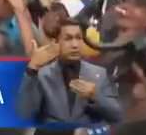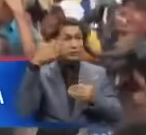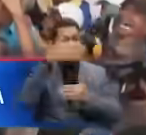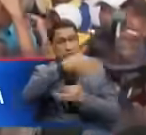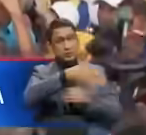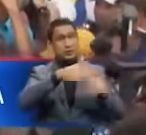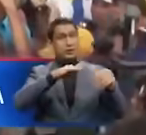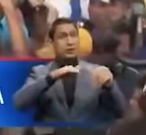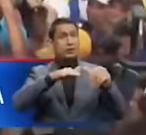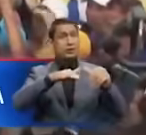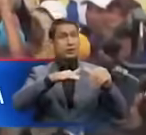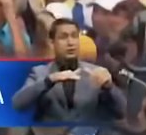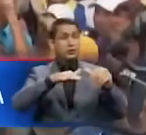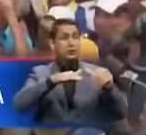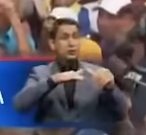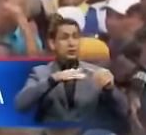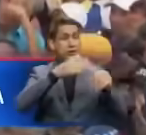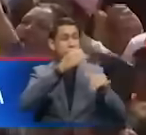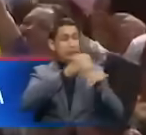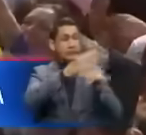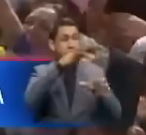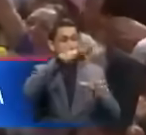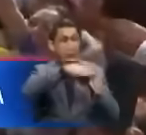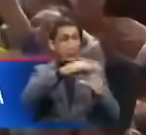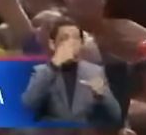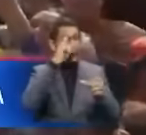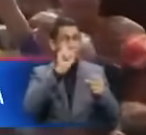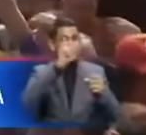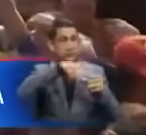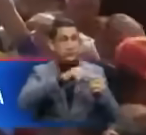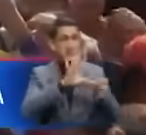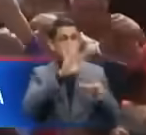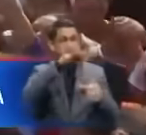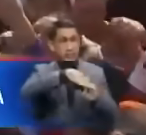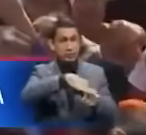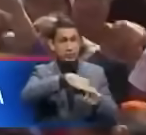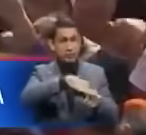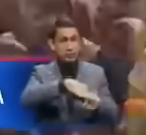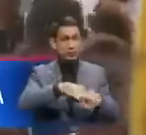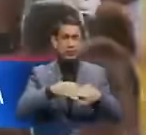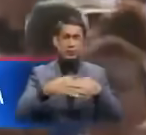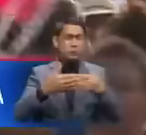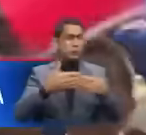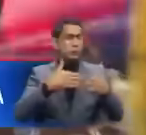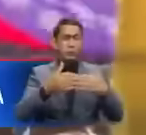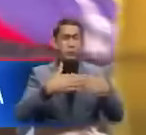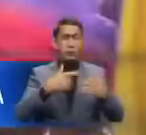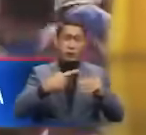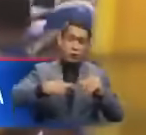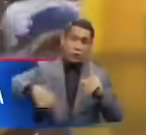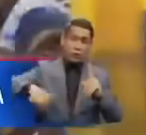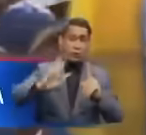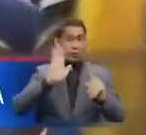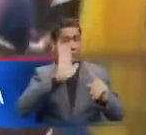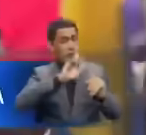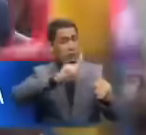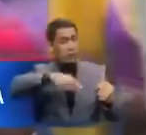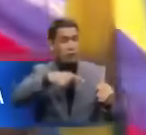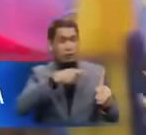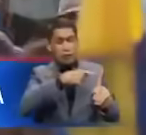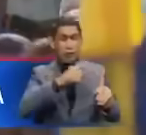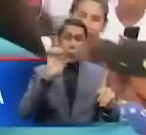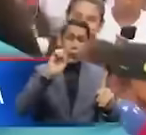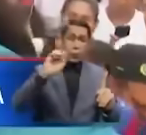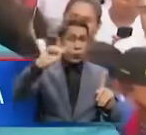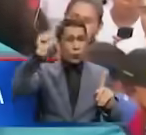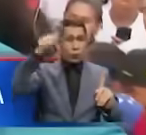ese país para inscribir su candidatura a la presidencia. A pesar de las amenazas y la inhabilitación impuesta por el régimen de Nicolás Maduro,